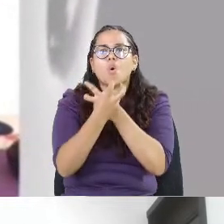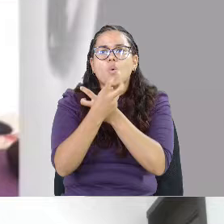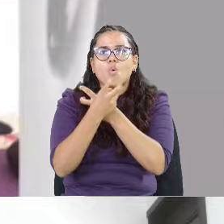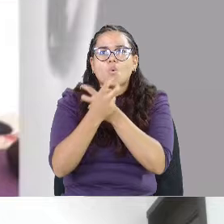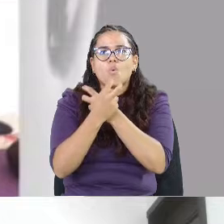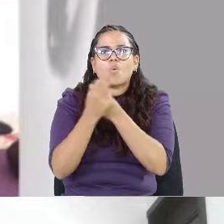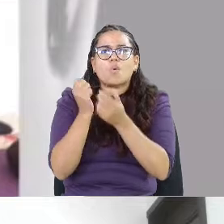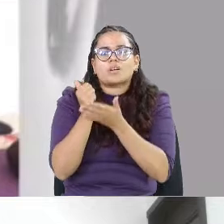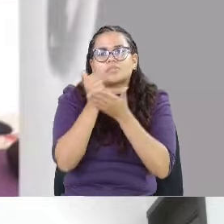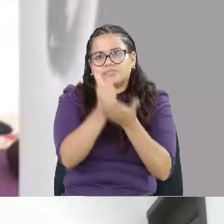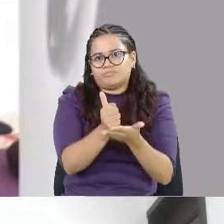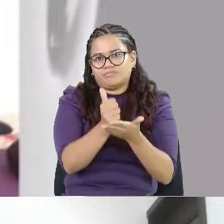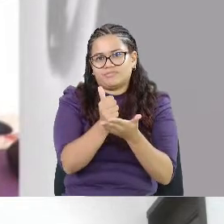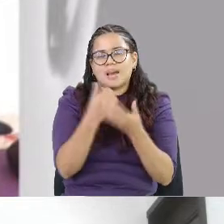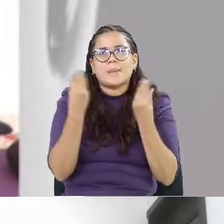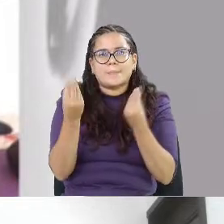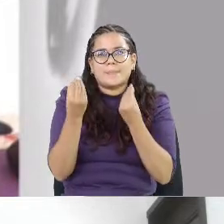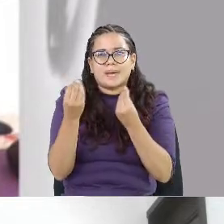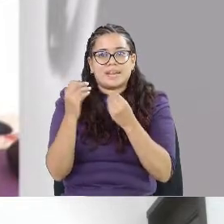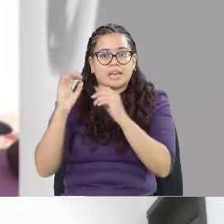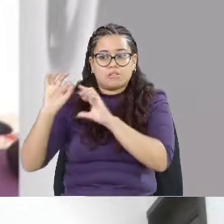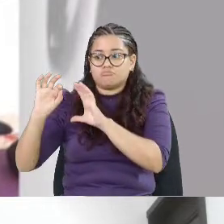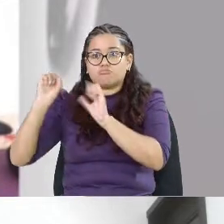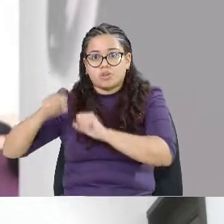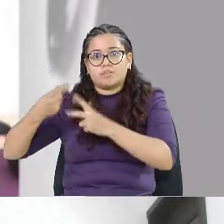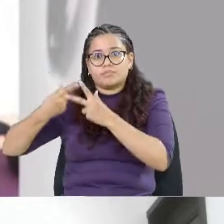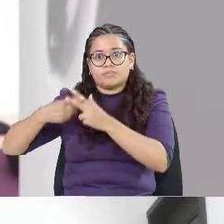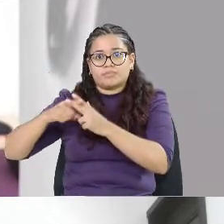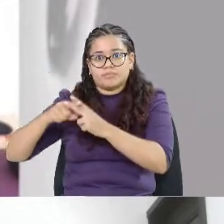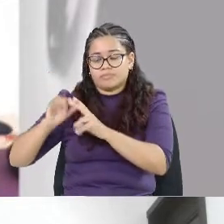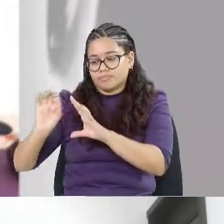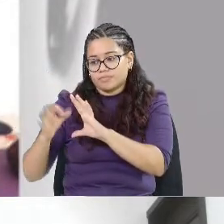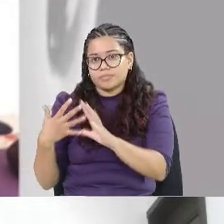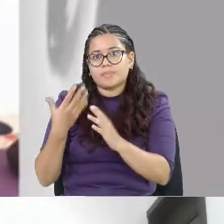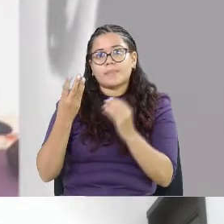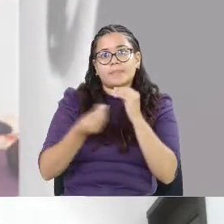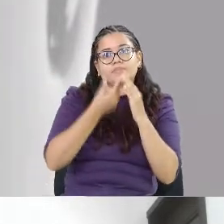haciendo uso de herramientas digitales y manufactura digital.